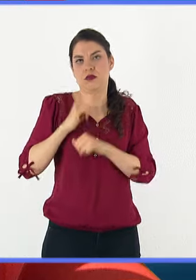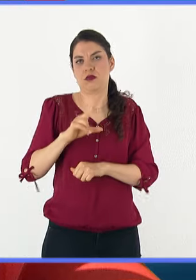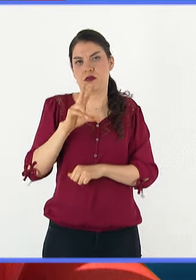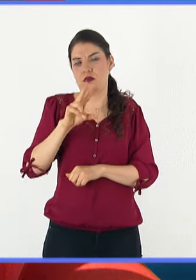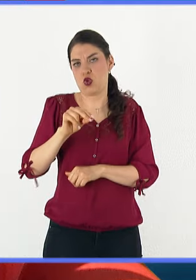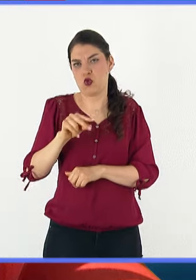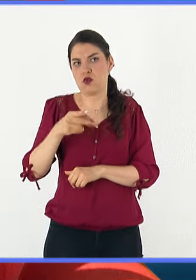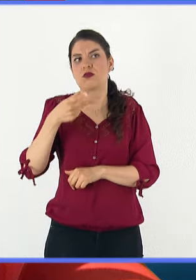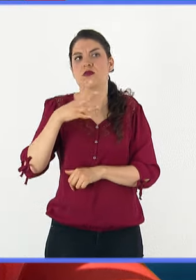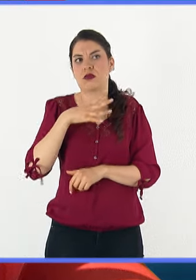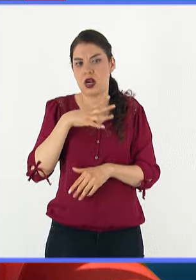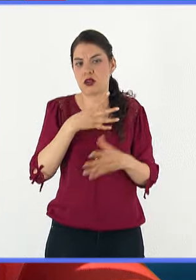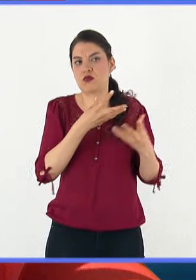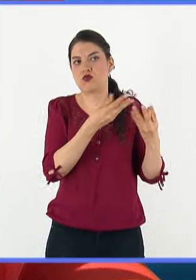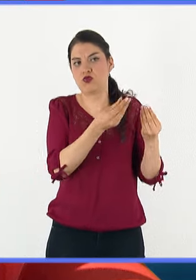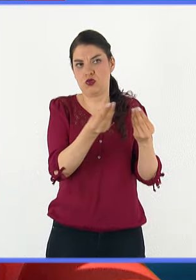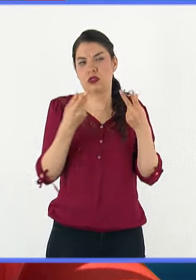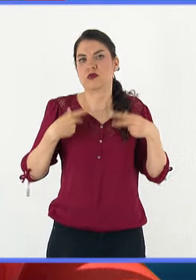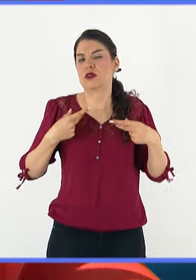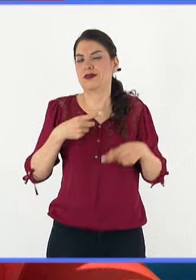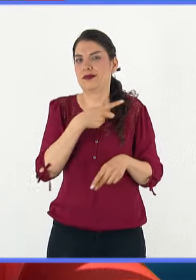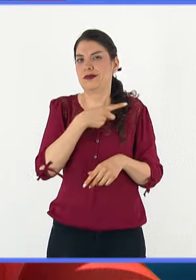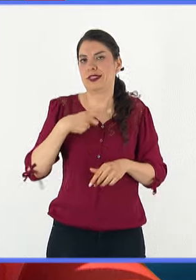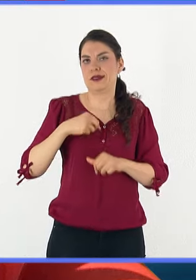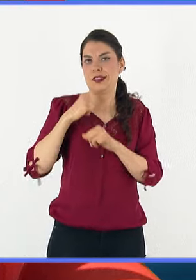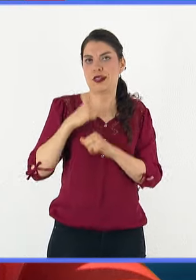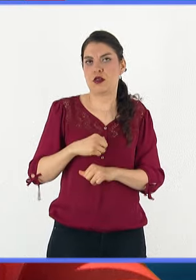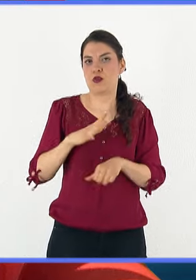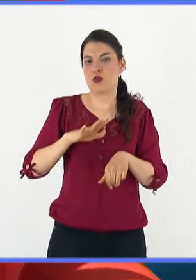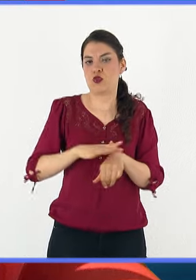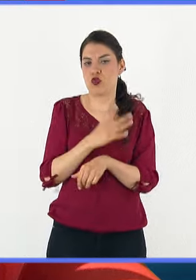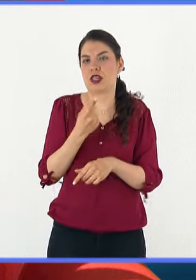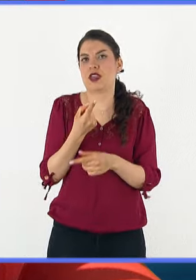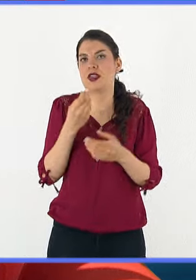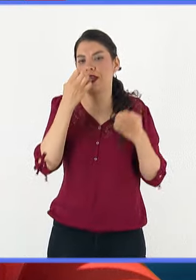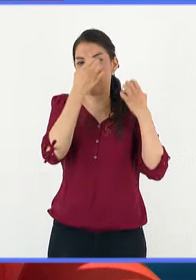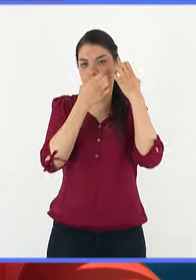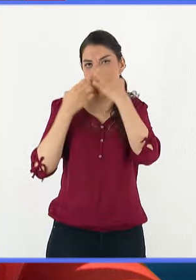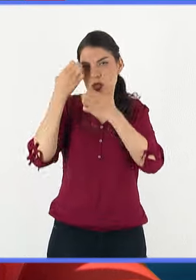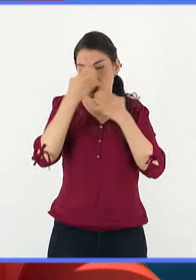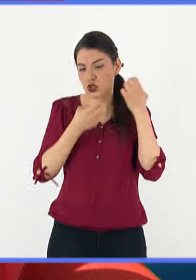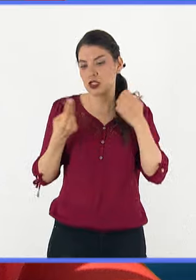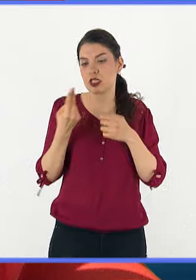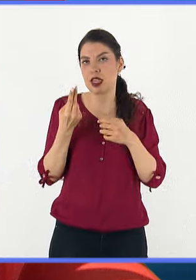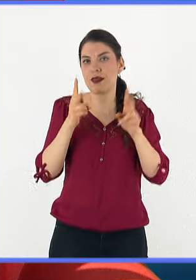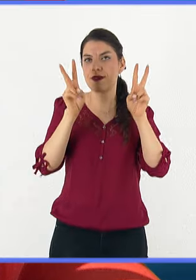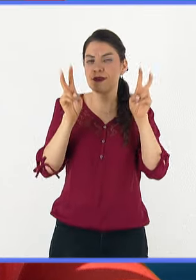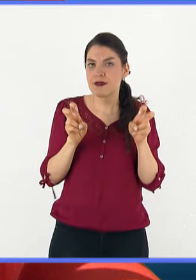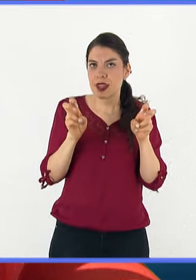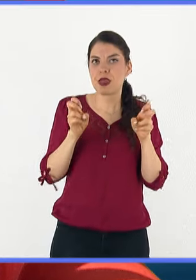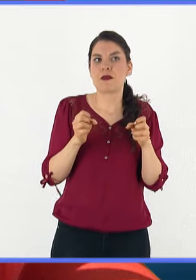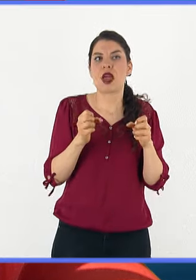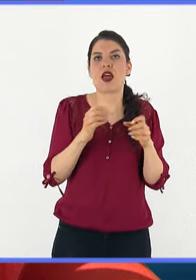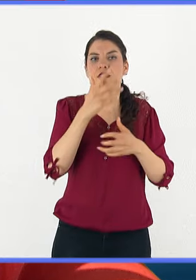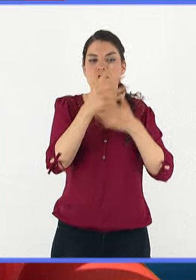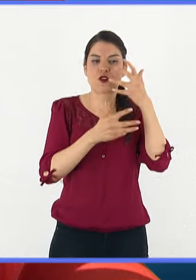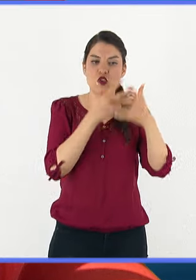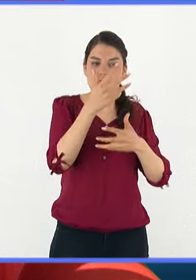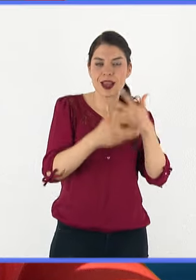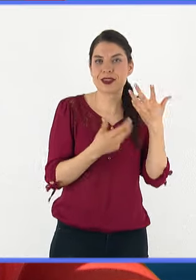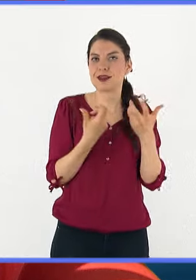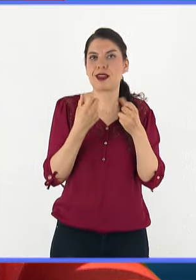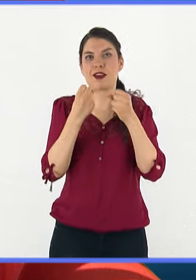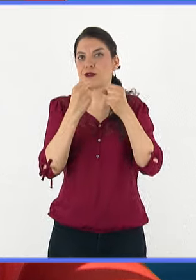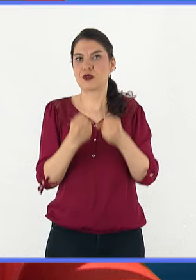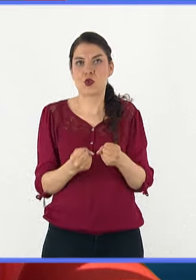existan seminarios como muest en donde se analiza eh un tema que es la violencia o la inseguridad o el narcotráfico desde diferentes